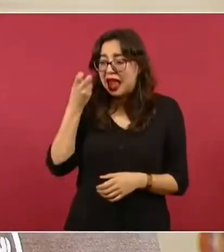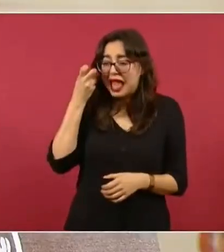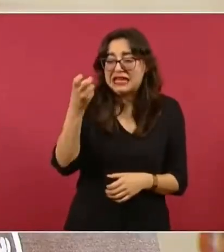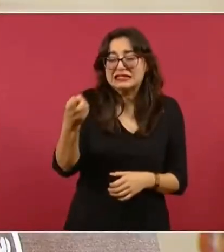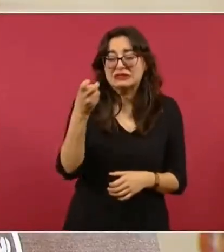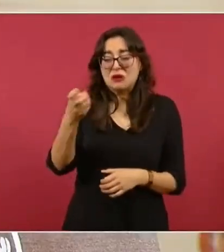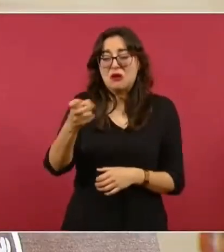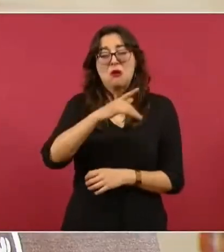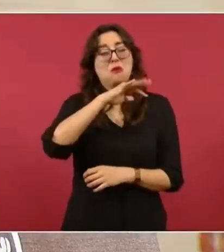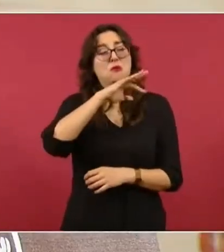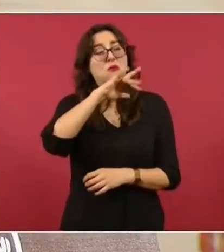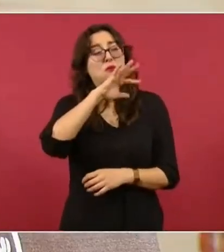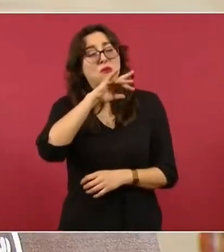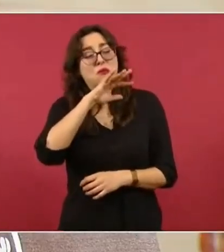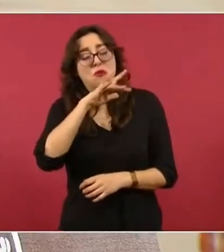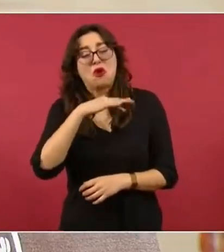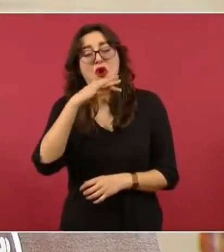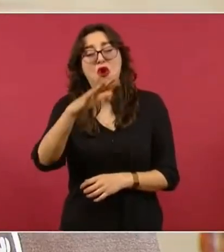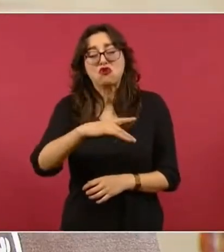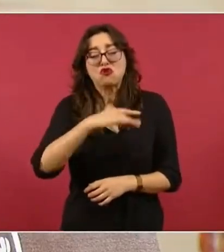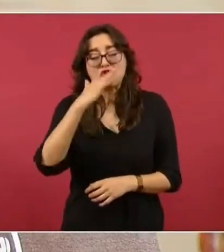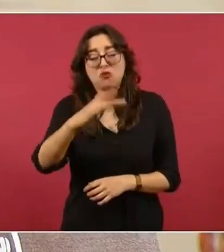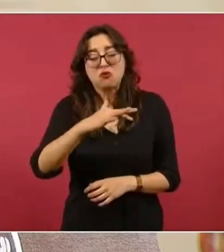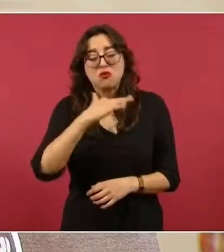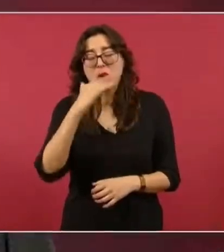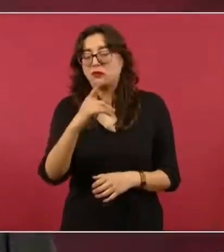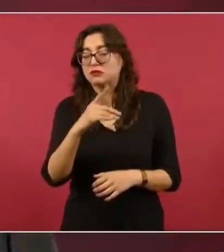de la desigualdad social y económica,